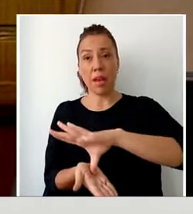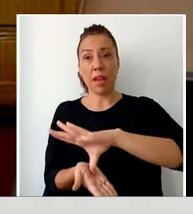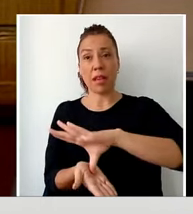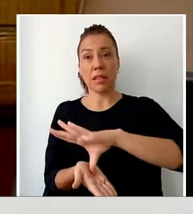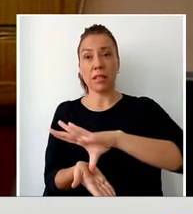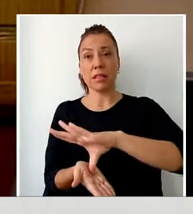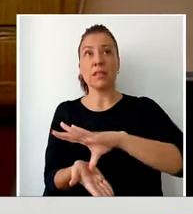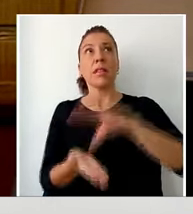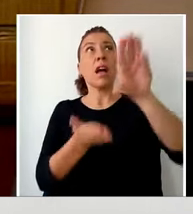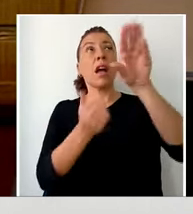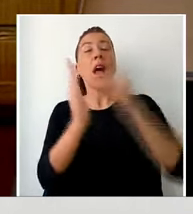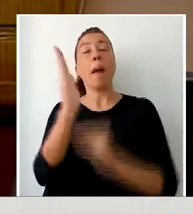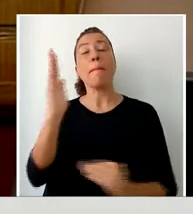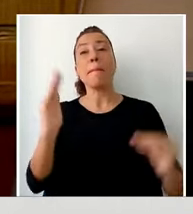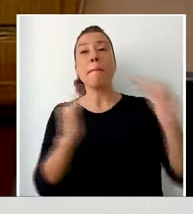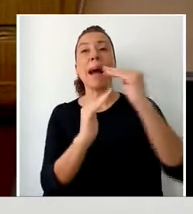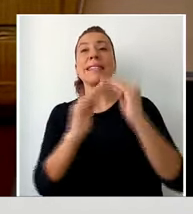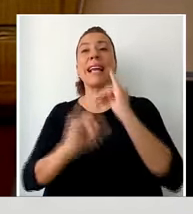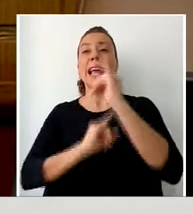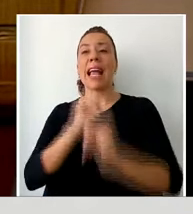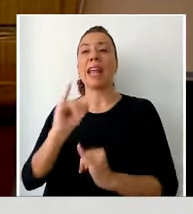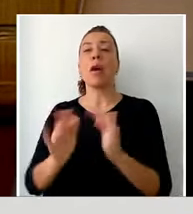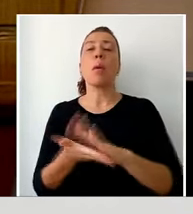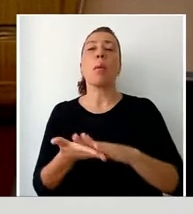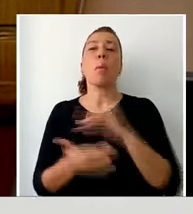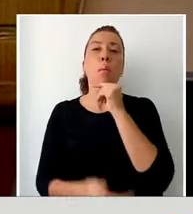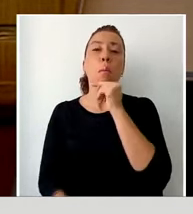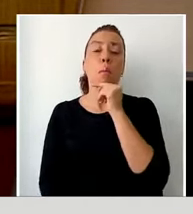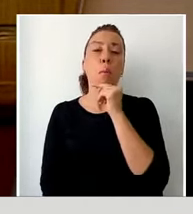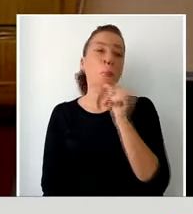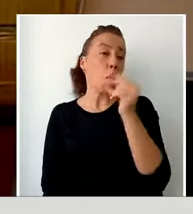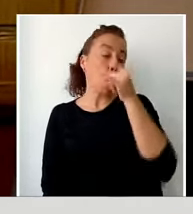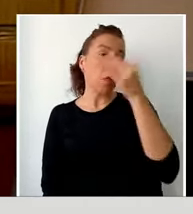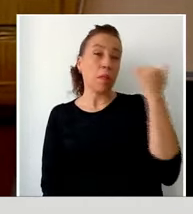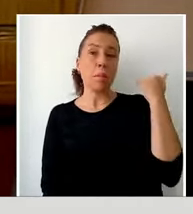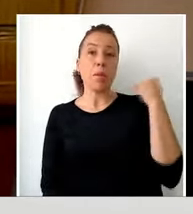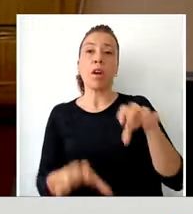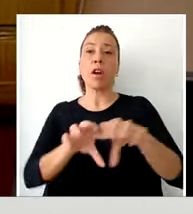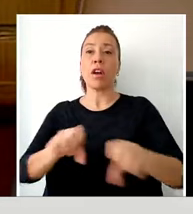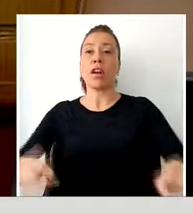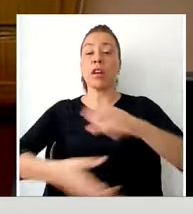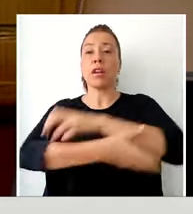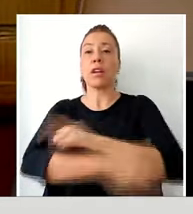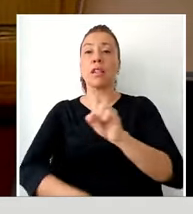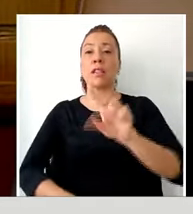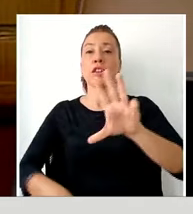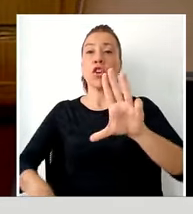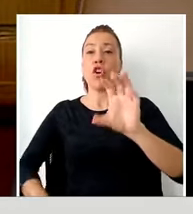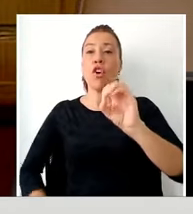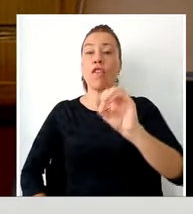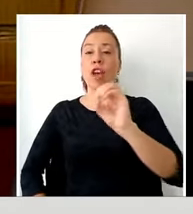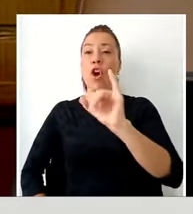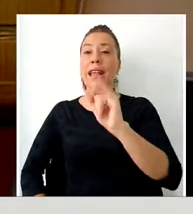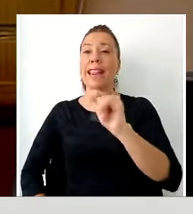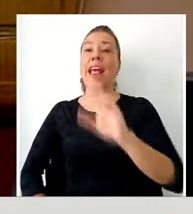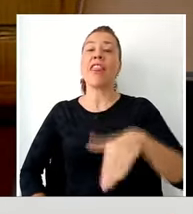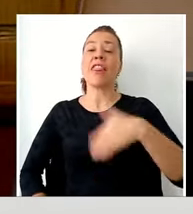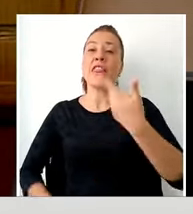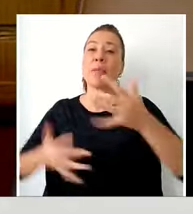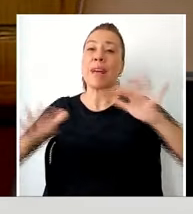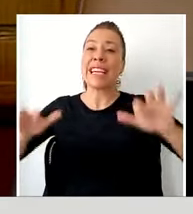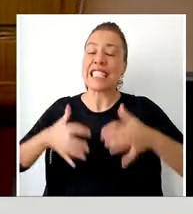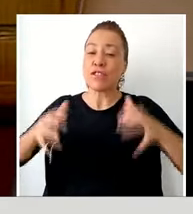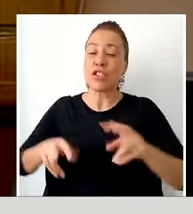Internacionales lo hicimos por ejemplo hace no tanto tiempo con el convenio 190 de La oit y los posteriores esfuerzos legislativos por